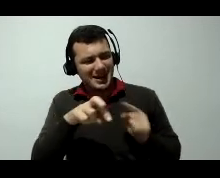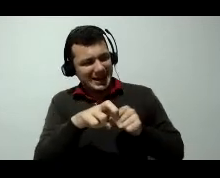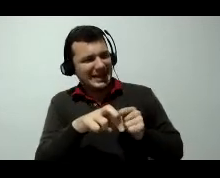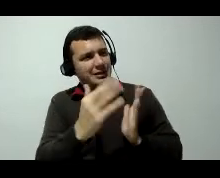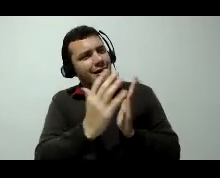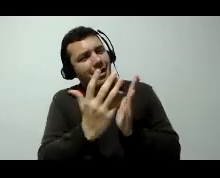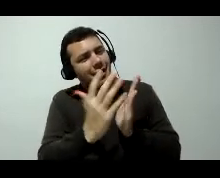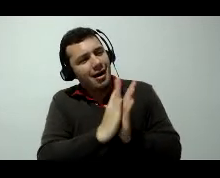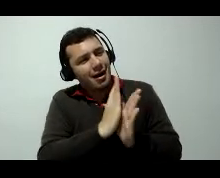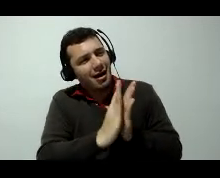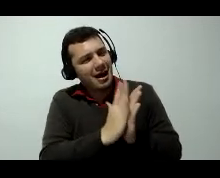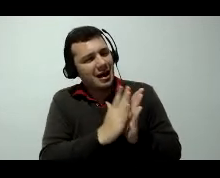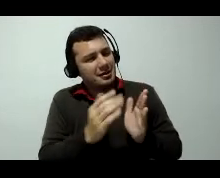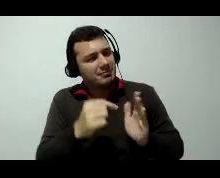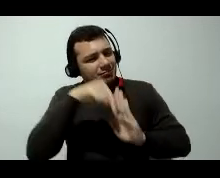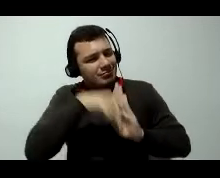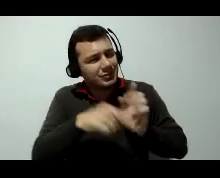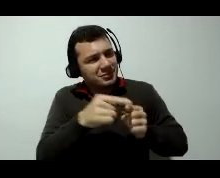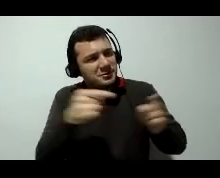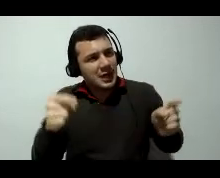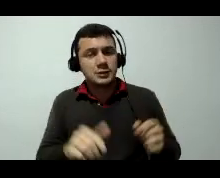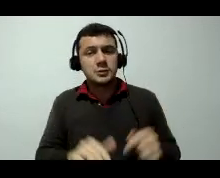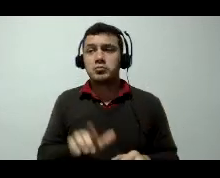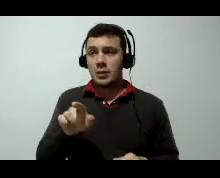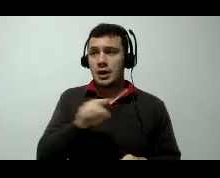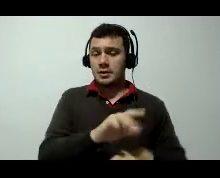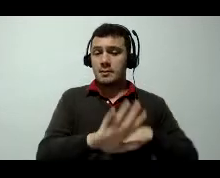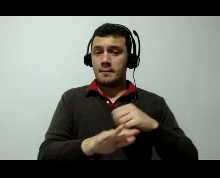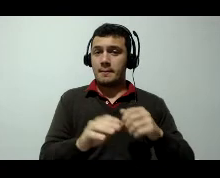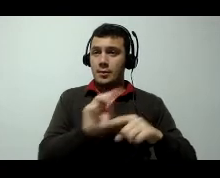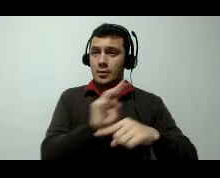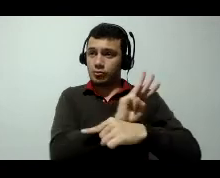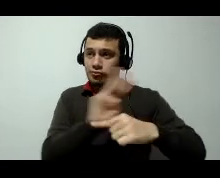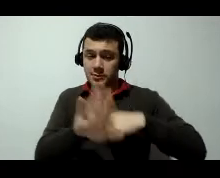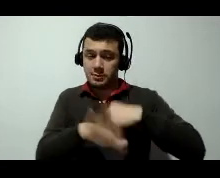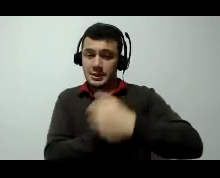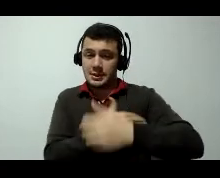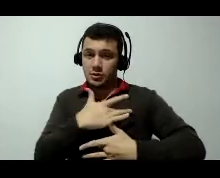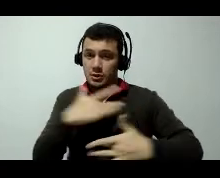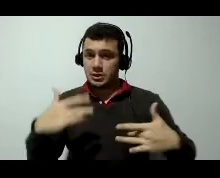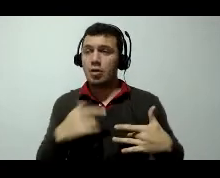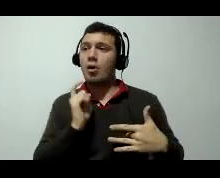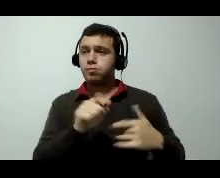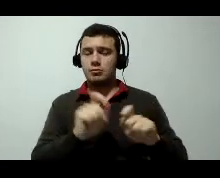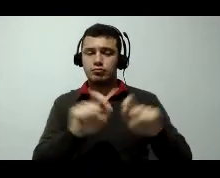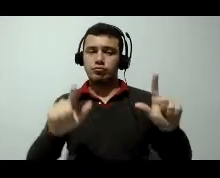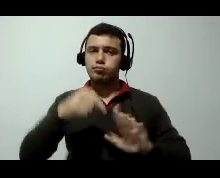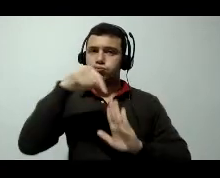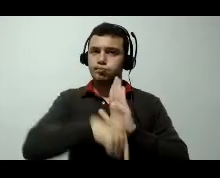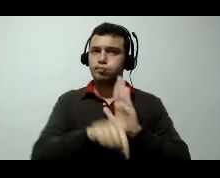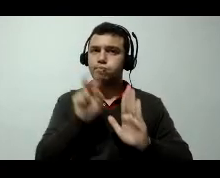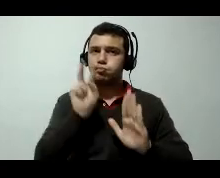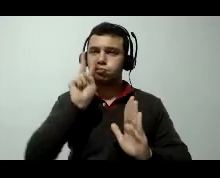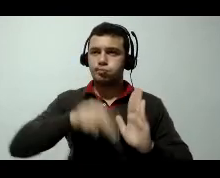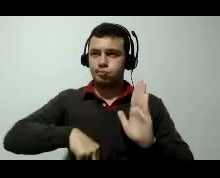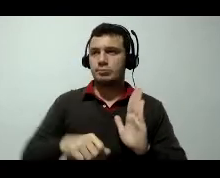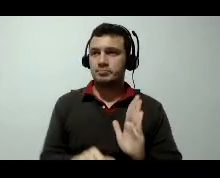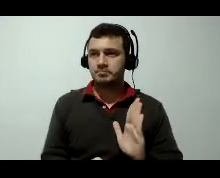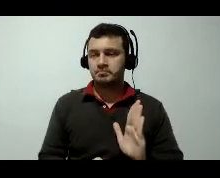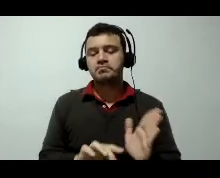diapositivas, ahí también tienen los links de acceso. Wilson pregunta cuántas veces se puede reusar la